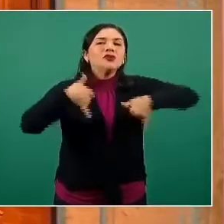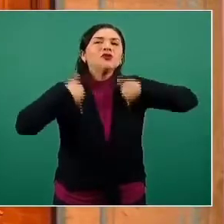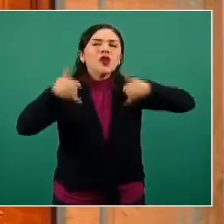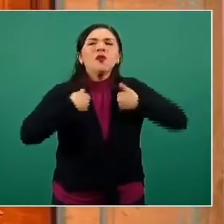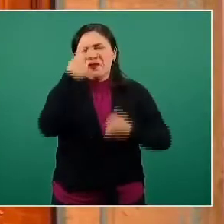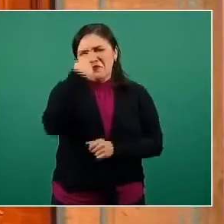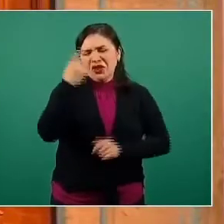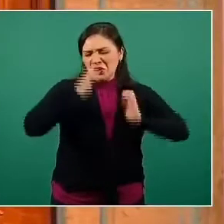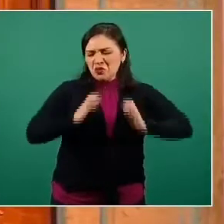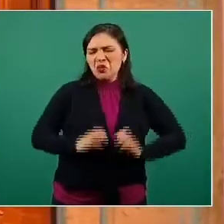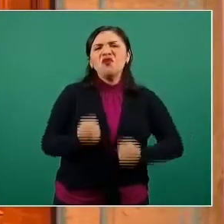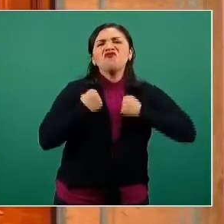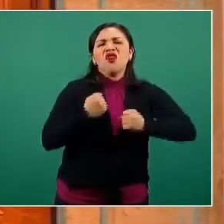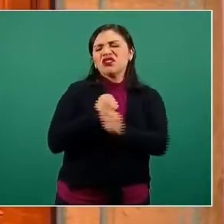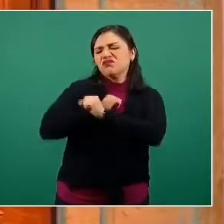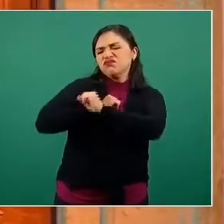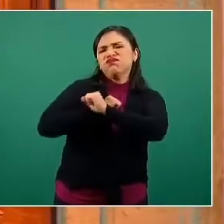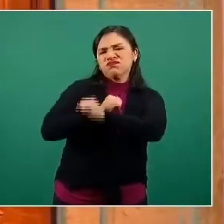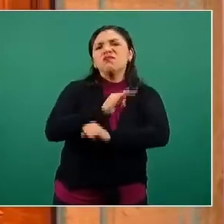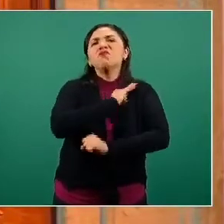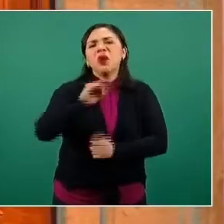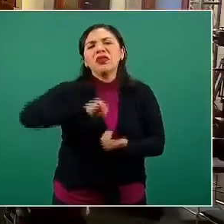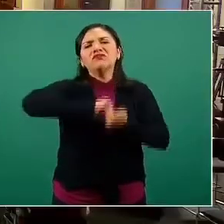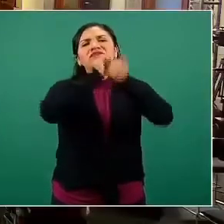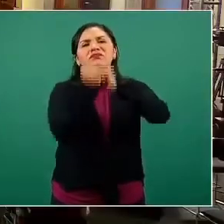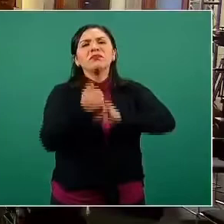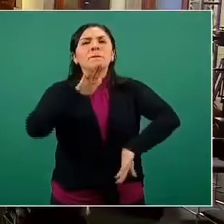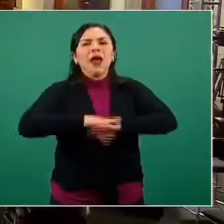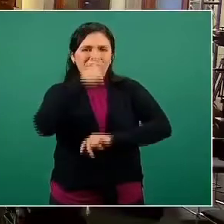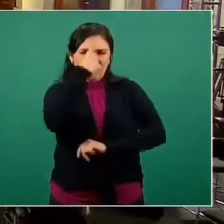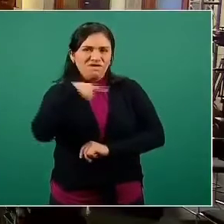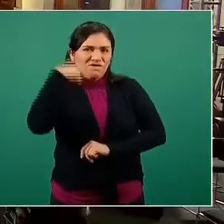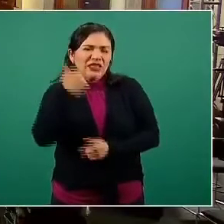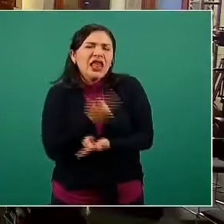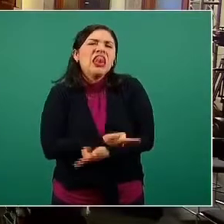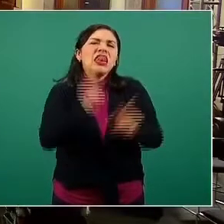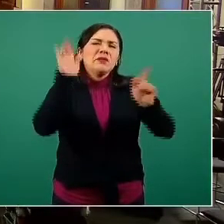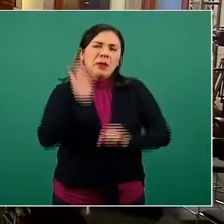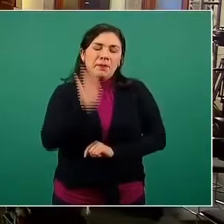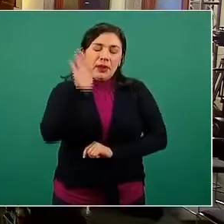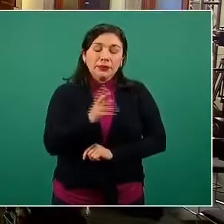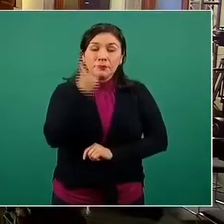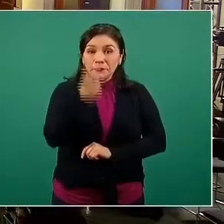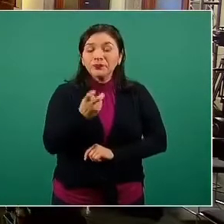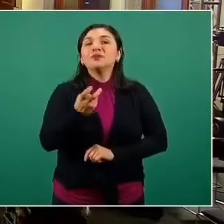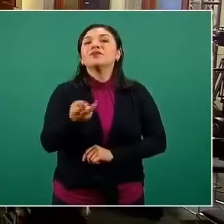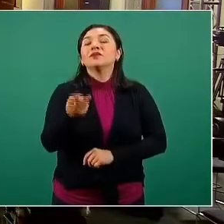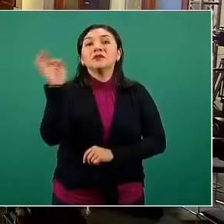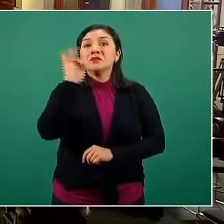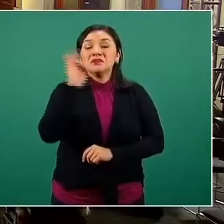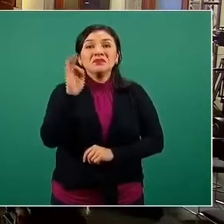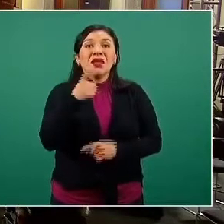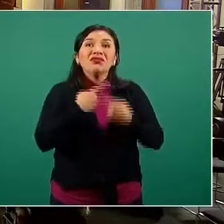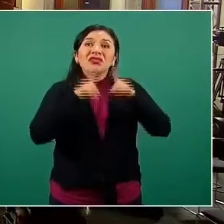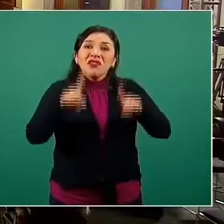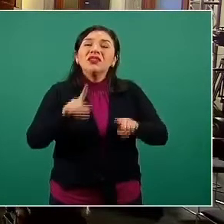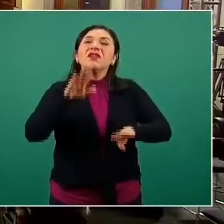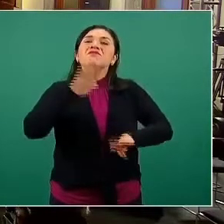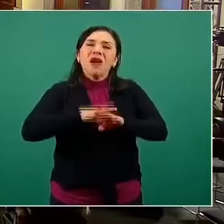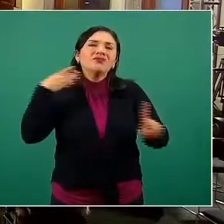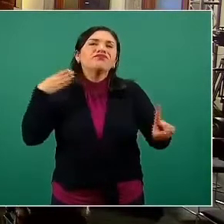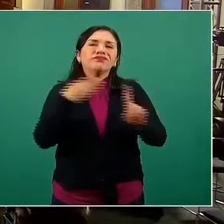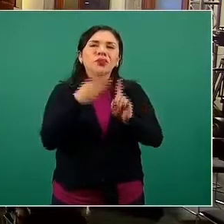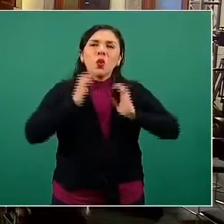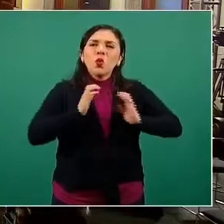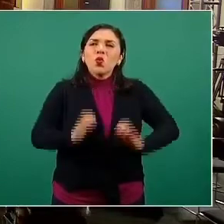edad. Entonces el virus tiene una evolución, digamos, un poco más libre, genera complicaciones sobre todo directas